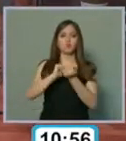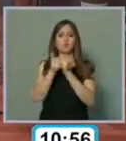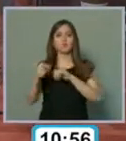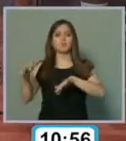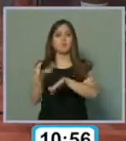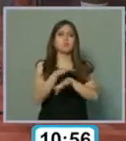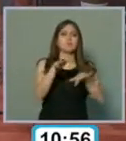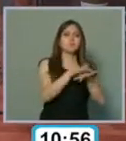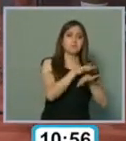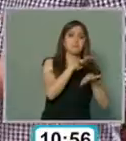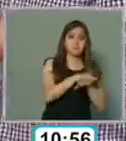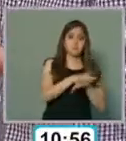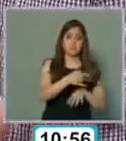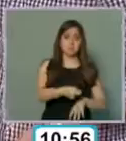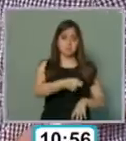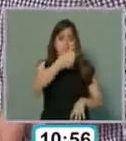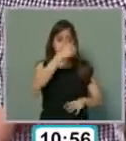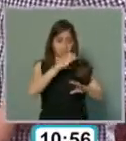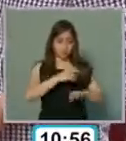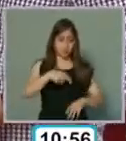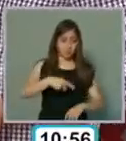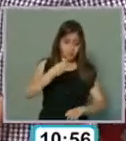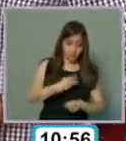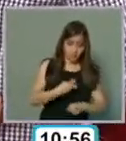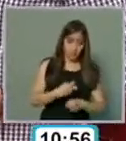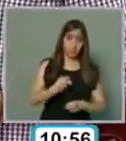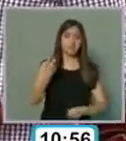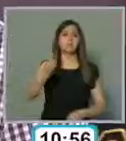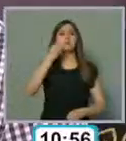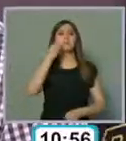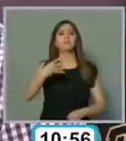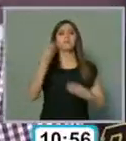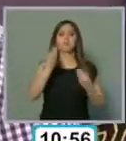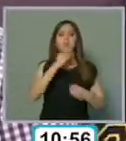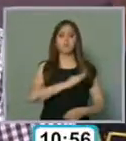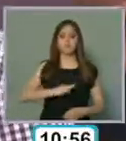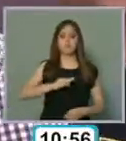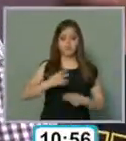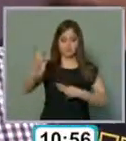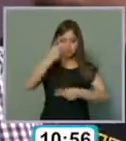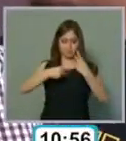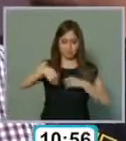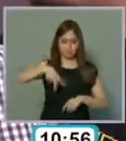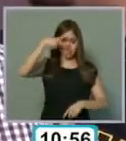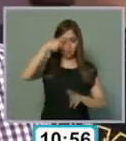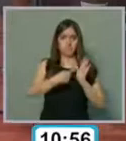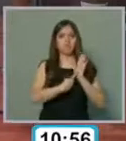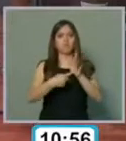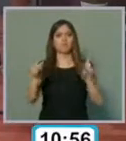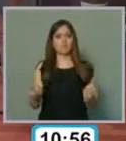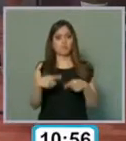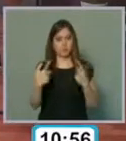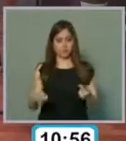la primera canción de este bloque, esta segunda que también es muy buena. Muchas felicidades, qué bueno que vienen a México a traer su música. Muchísimas gracias a